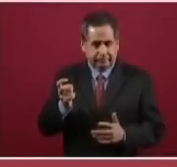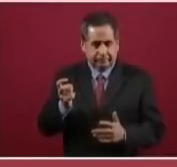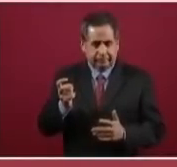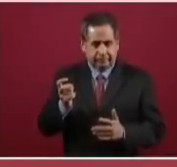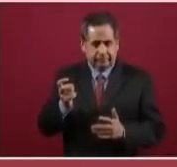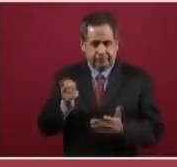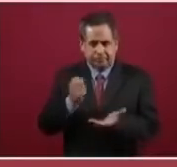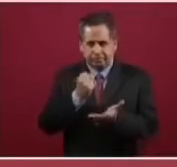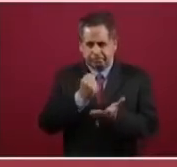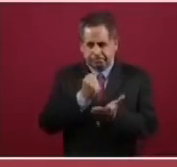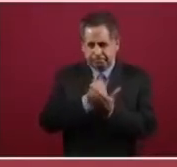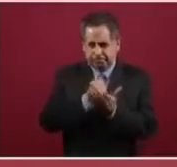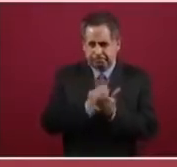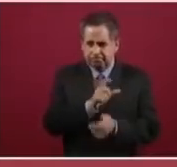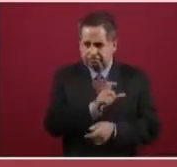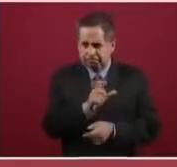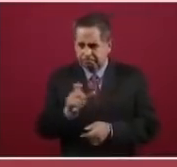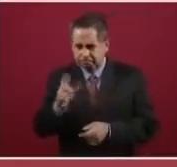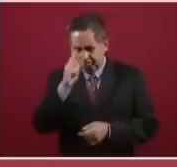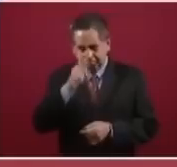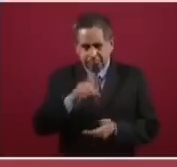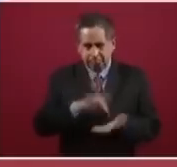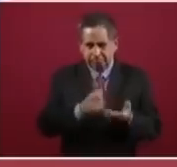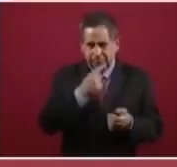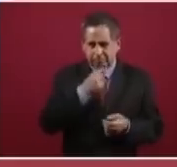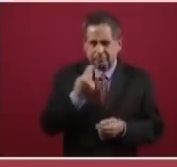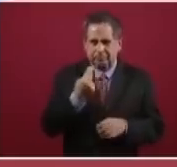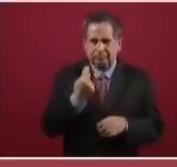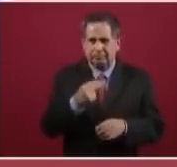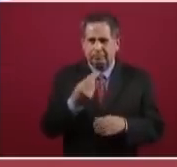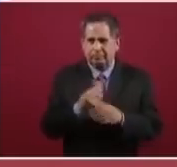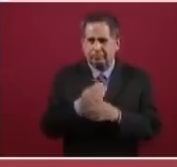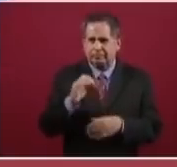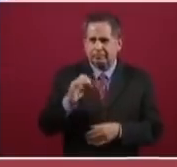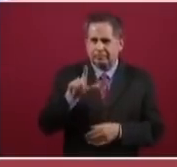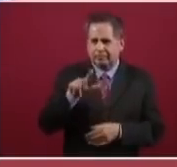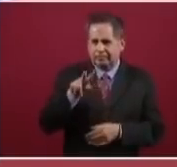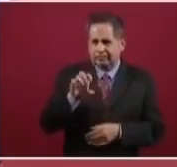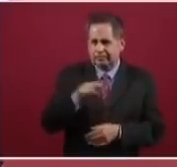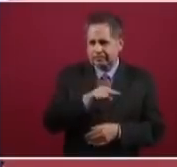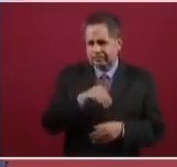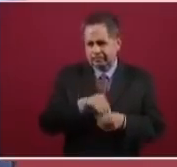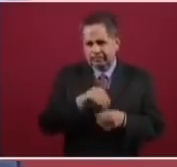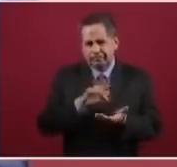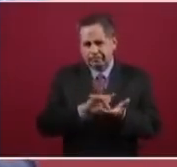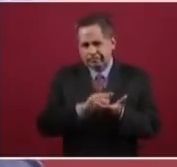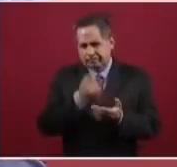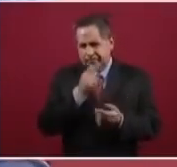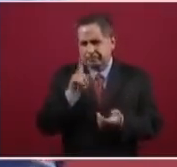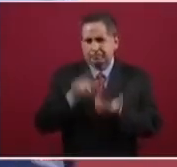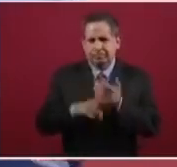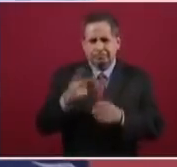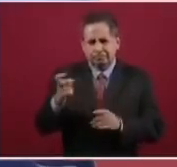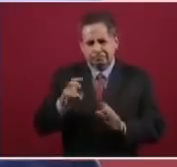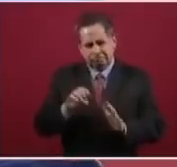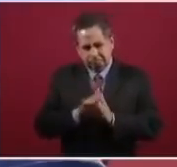marcas les llaman claves de medicina 1200